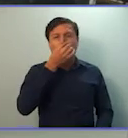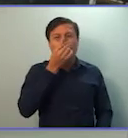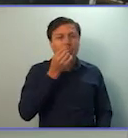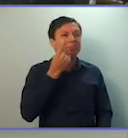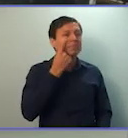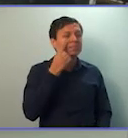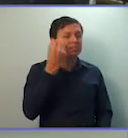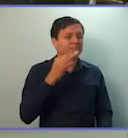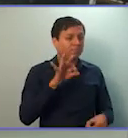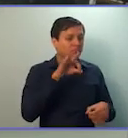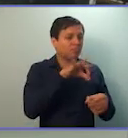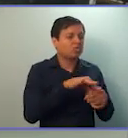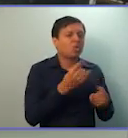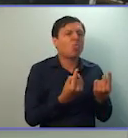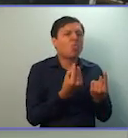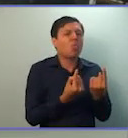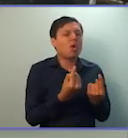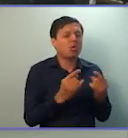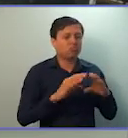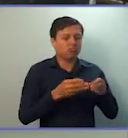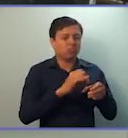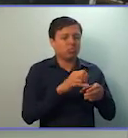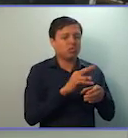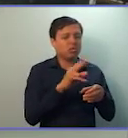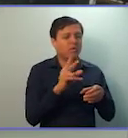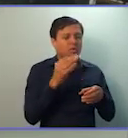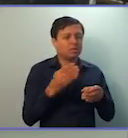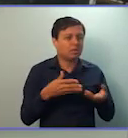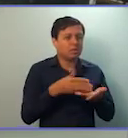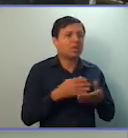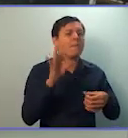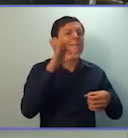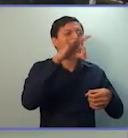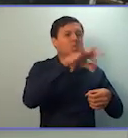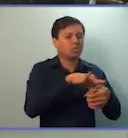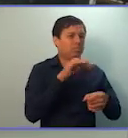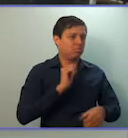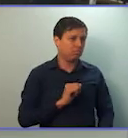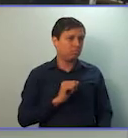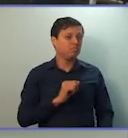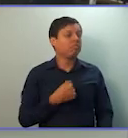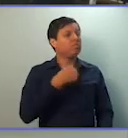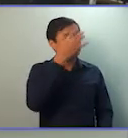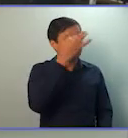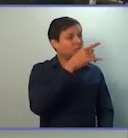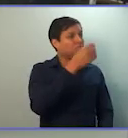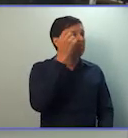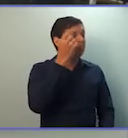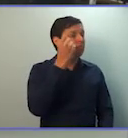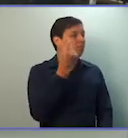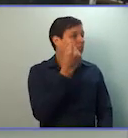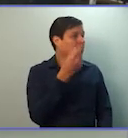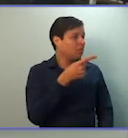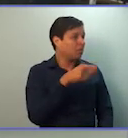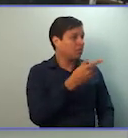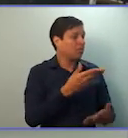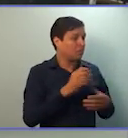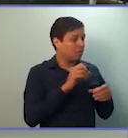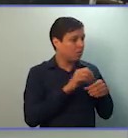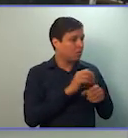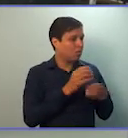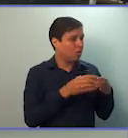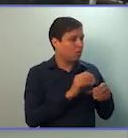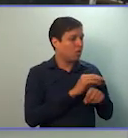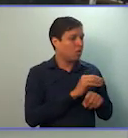junta que le corresponde y la urna donde uno tiene que concurrir creo que eso es importante porque es orienta mucho a